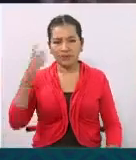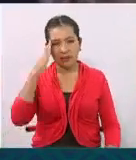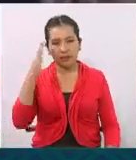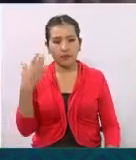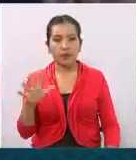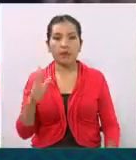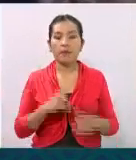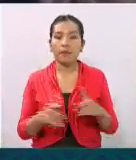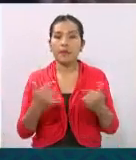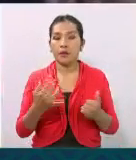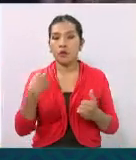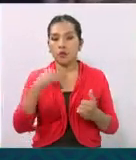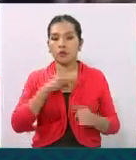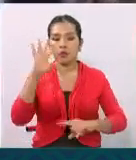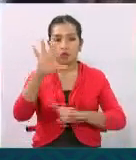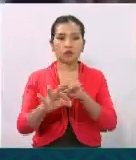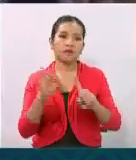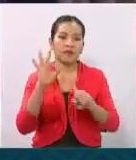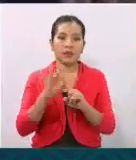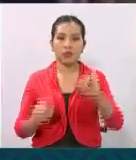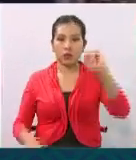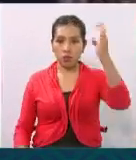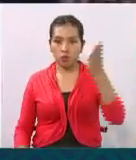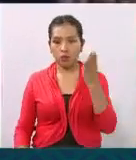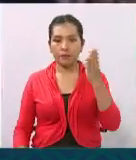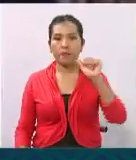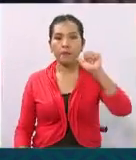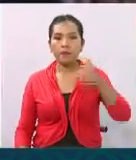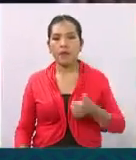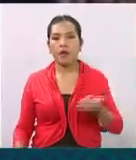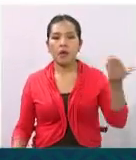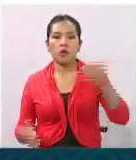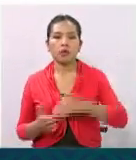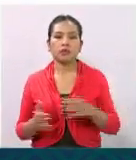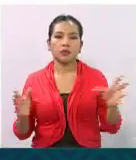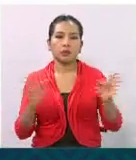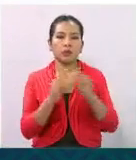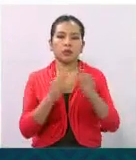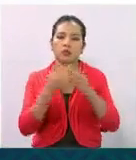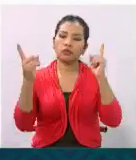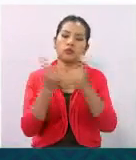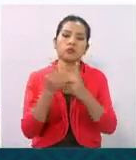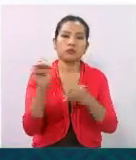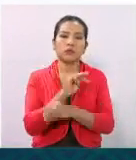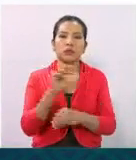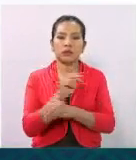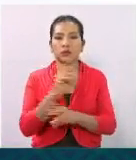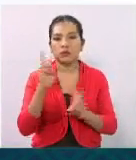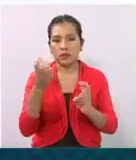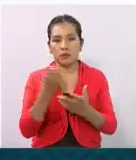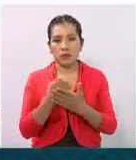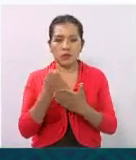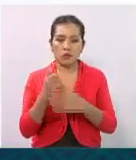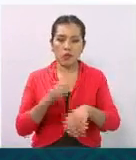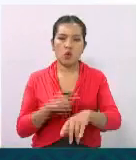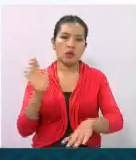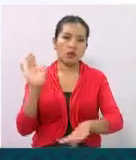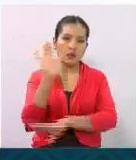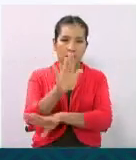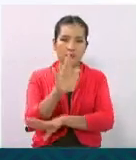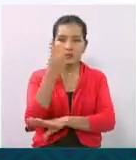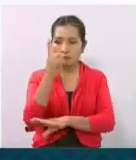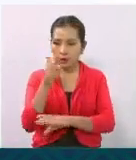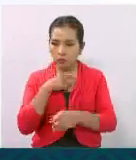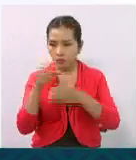Entonces nosotros como confederación, mañana vamos a tener también una reunión con el ministro de Finanzas en la tarde para tratar ya de